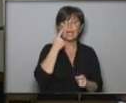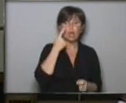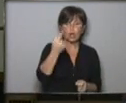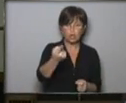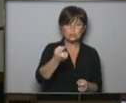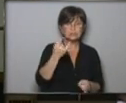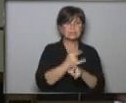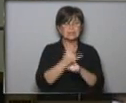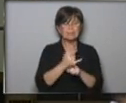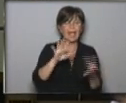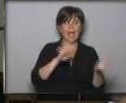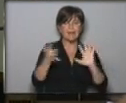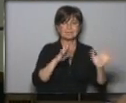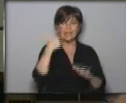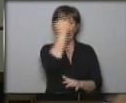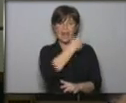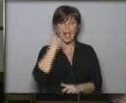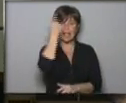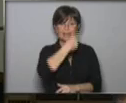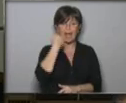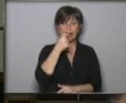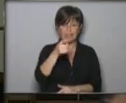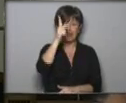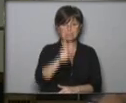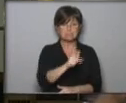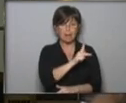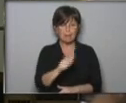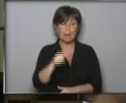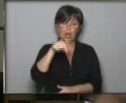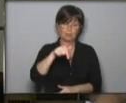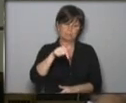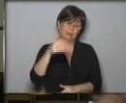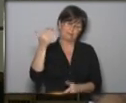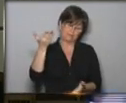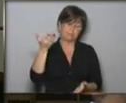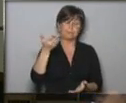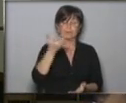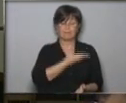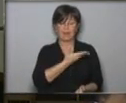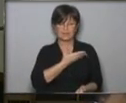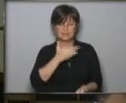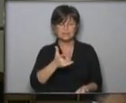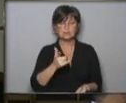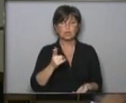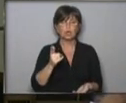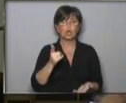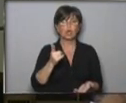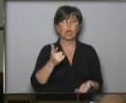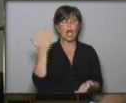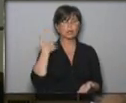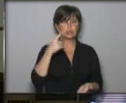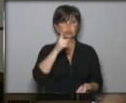conocen, porque a veces el rostro de Bergoglio, hoy Papa Francisco,